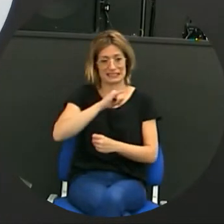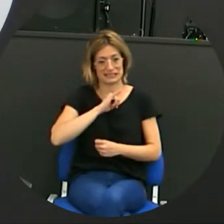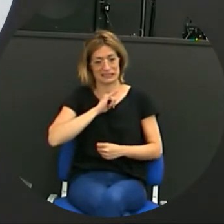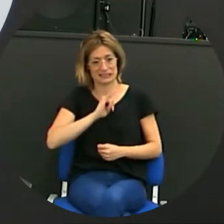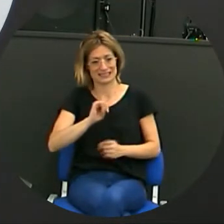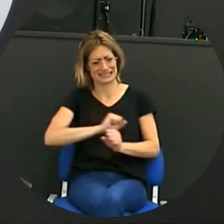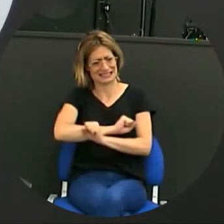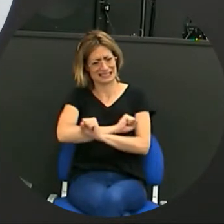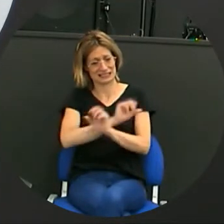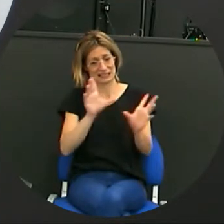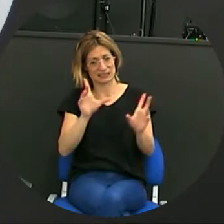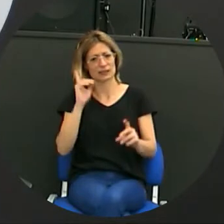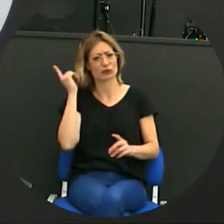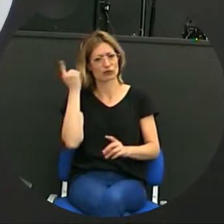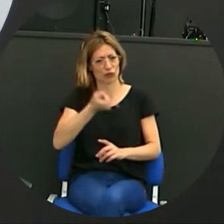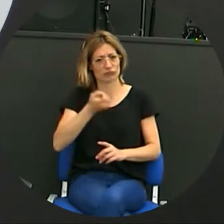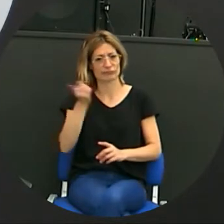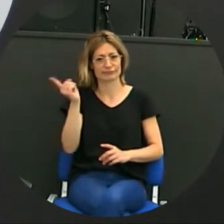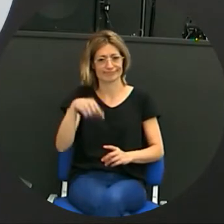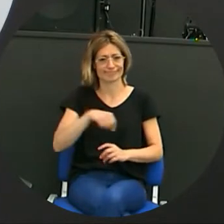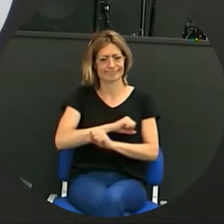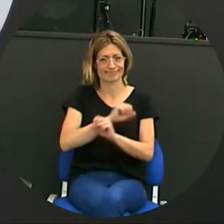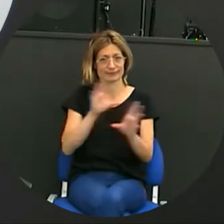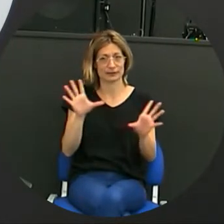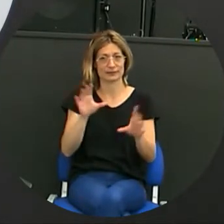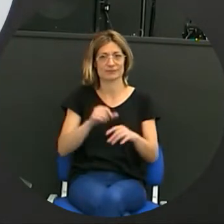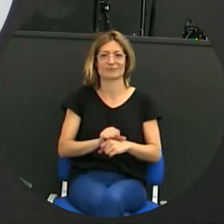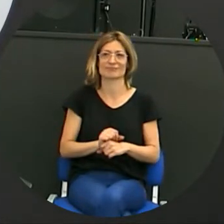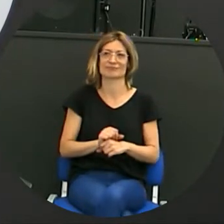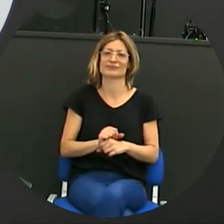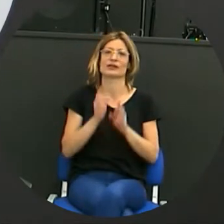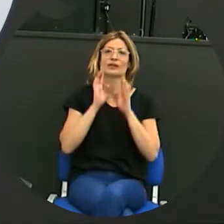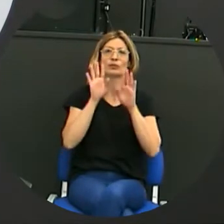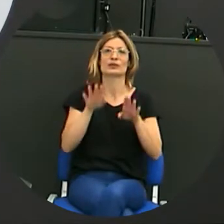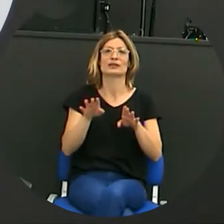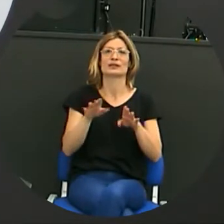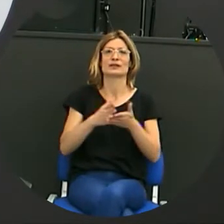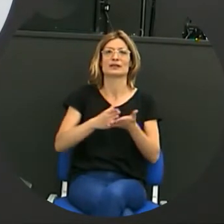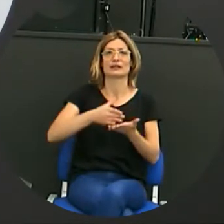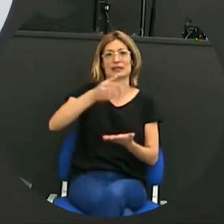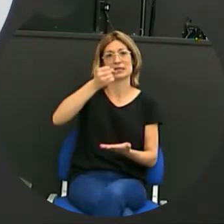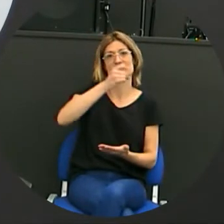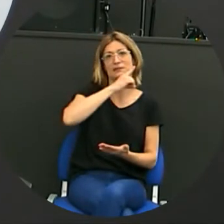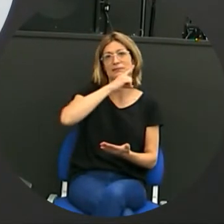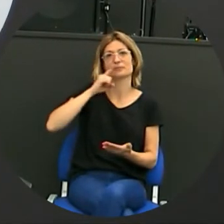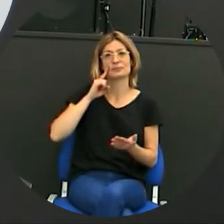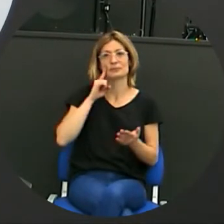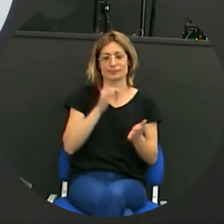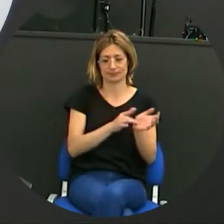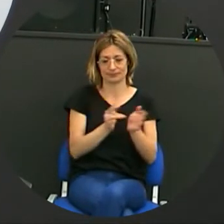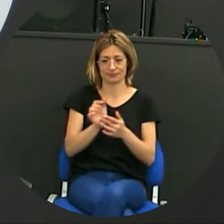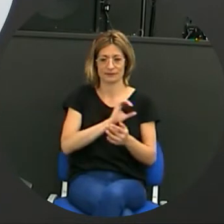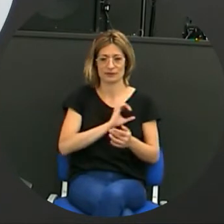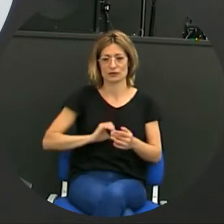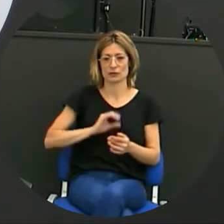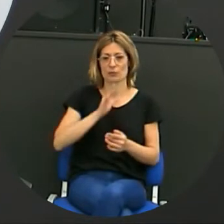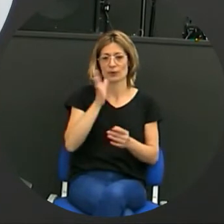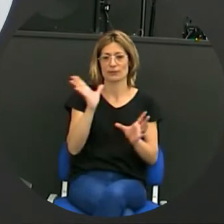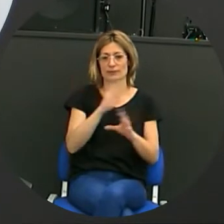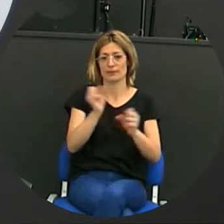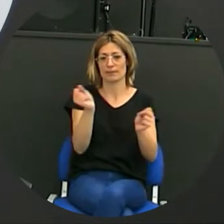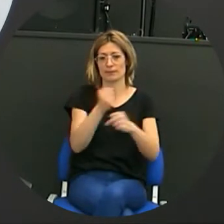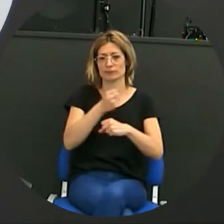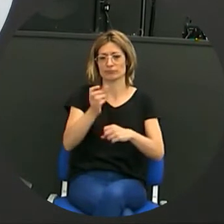y nuestra autoridad. Os bendigo, iglesia, en el nombre de Jesucristo, para que toméis el pacto de forma